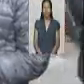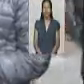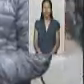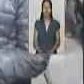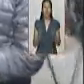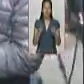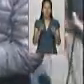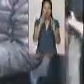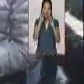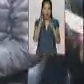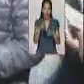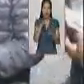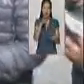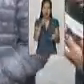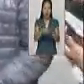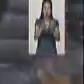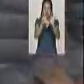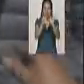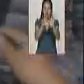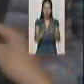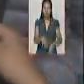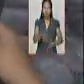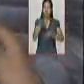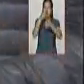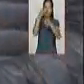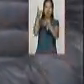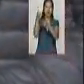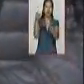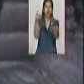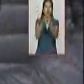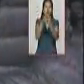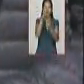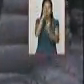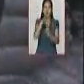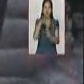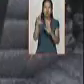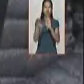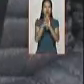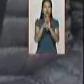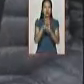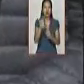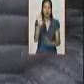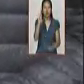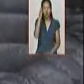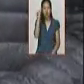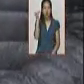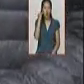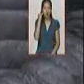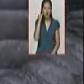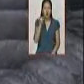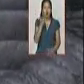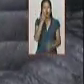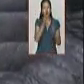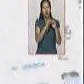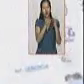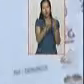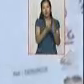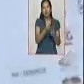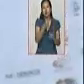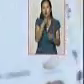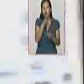esta es la carta denuncia formal que el colectivo tlgb presentó ante el viceministerio de lucha contra el racismo y toda forma de discriminación